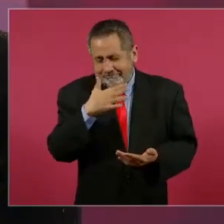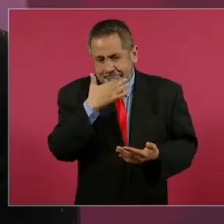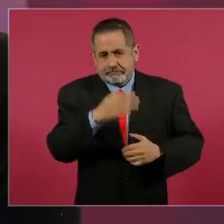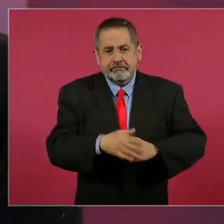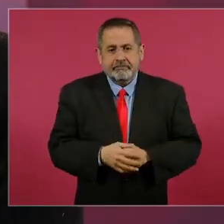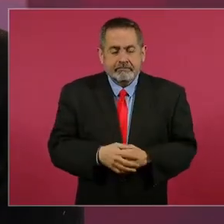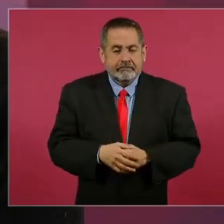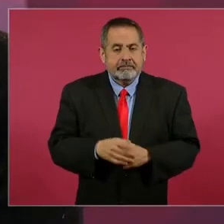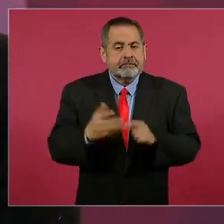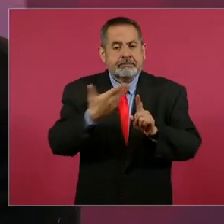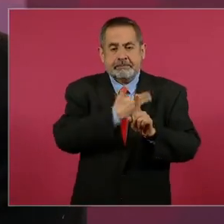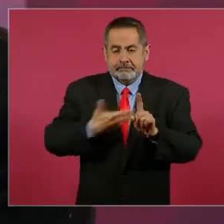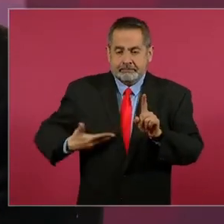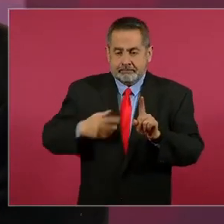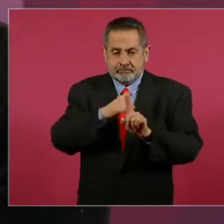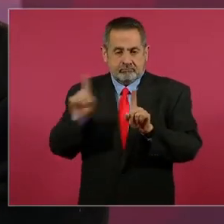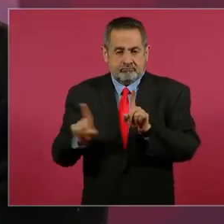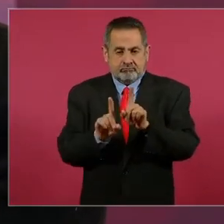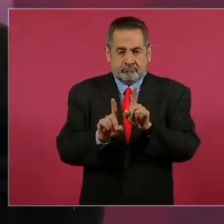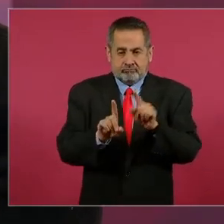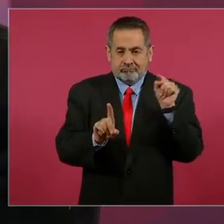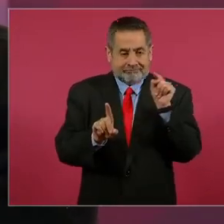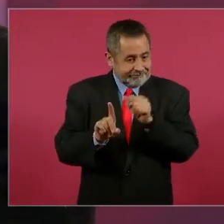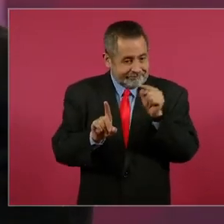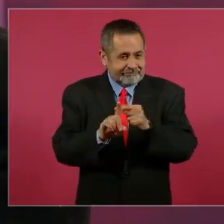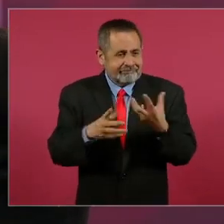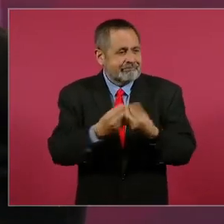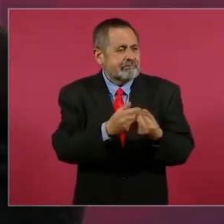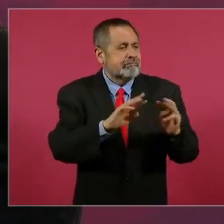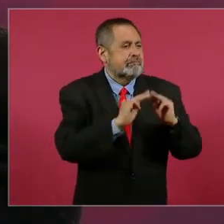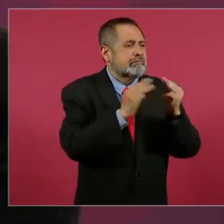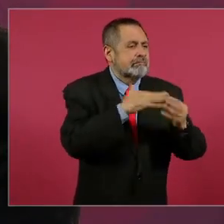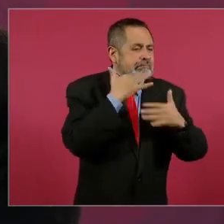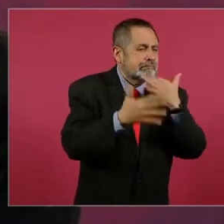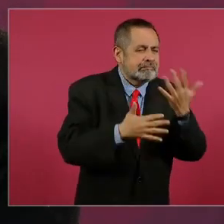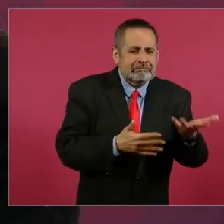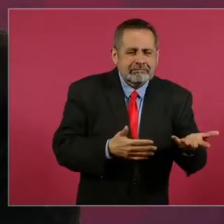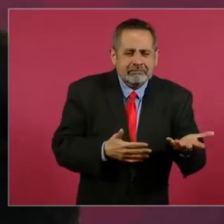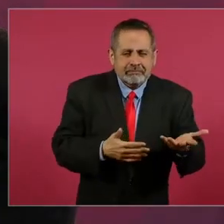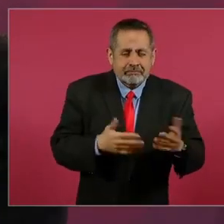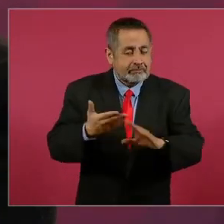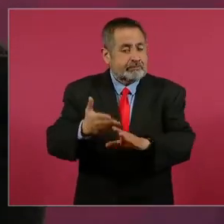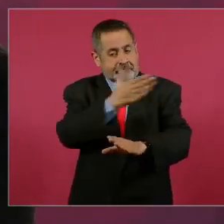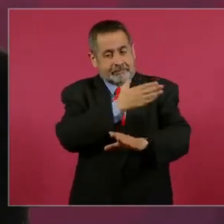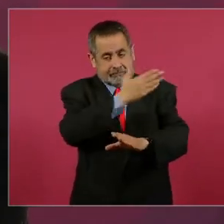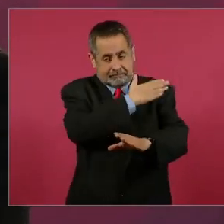El brazo derecho del presidente. Y cuando todo eso sucedía,